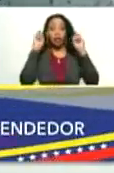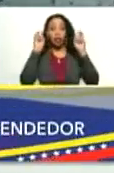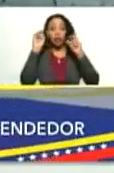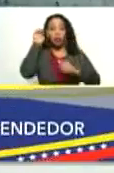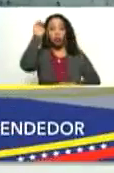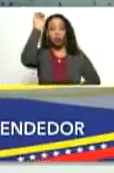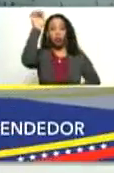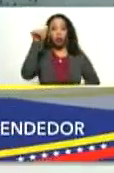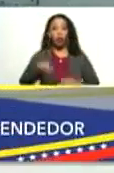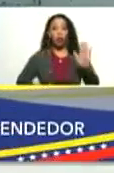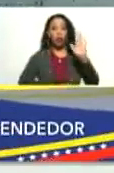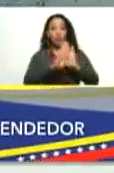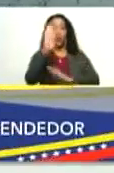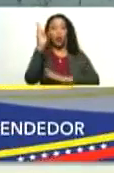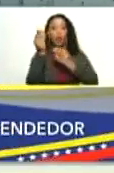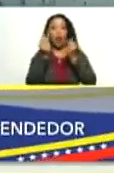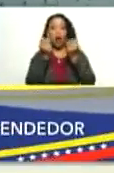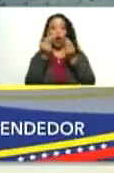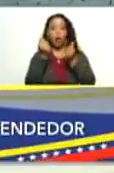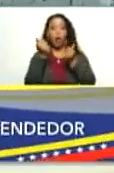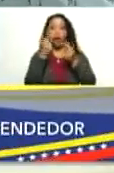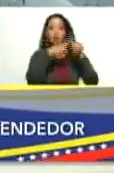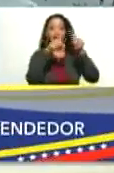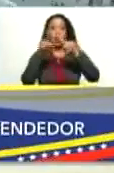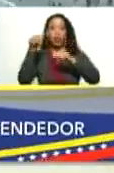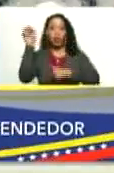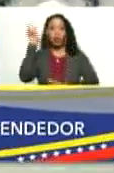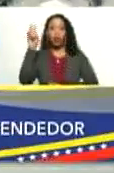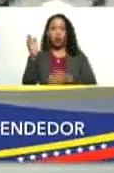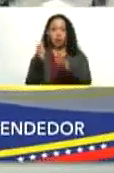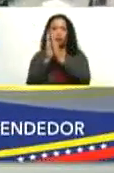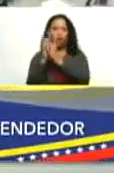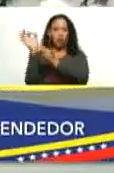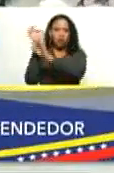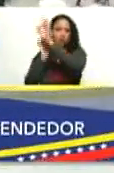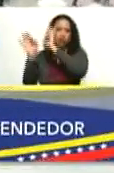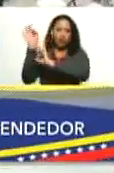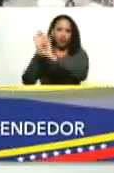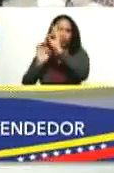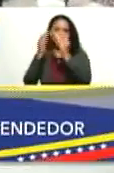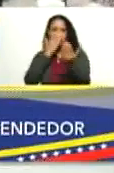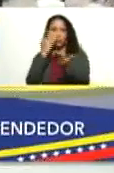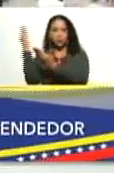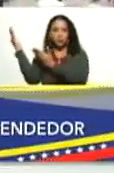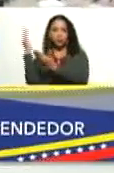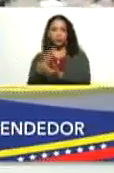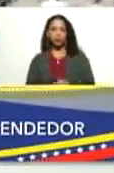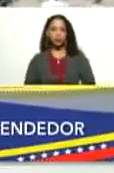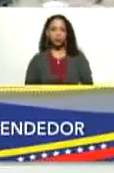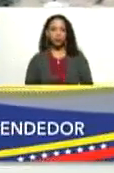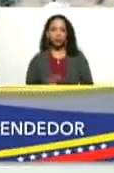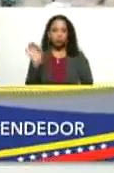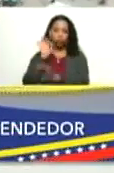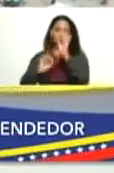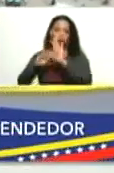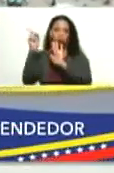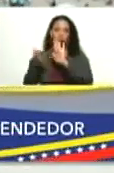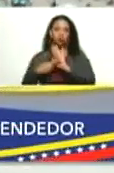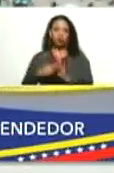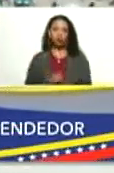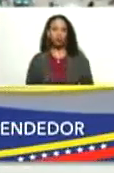del desarrollo de la economía diversificada de Venezuela. Por favor, ministro Alí Padrón, dímelo todo. Muchísimas gracias,